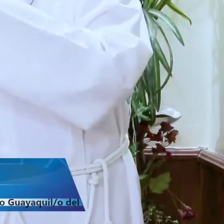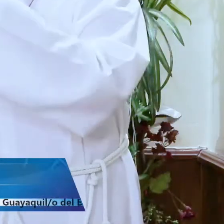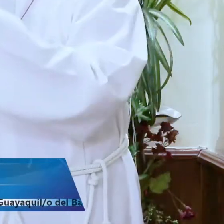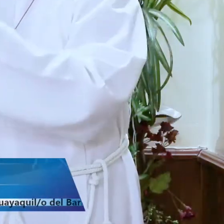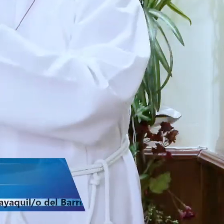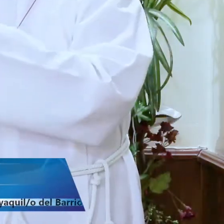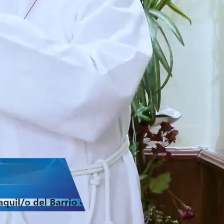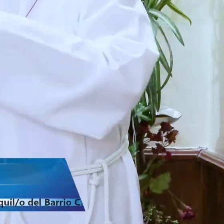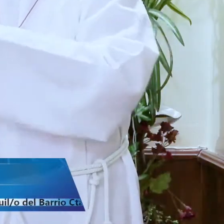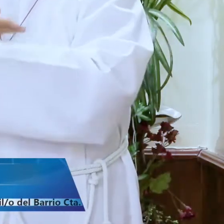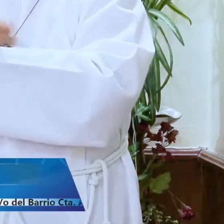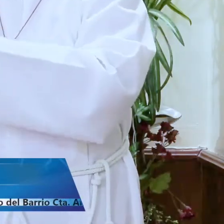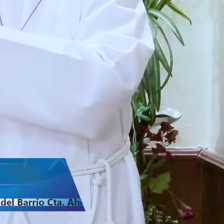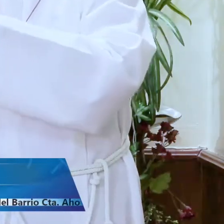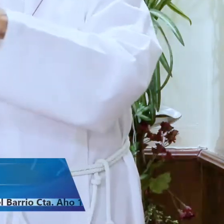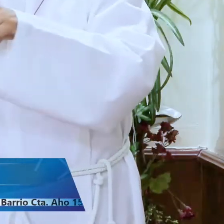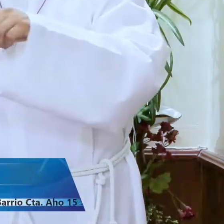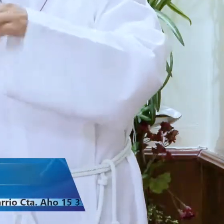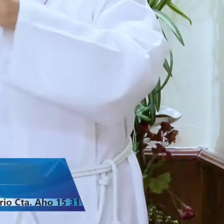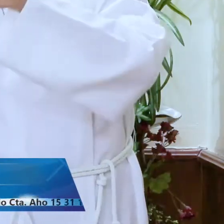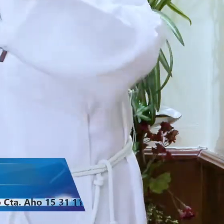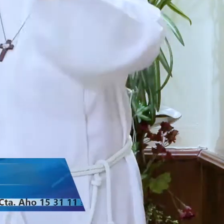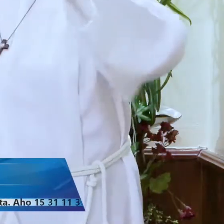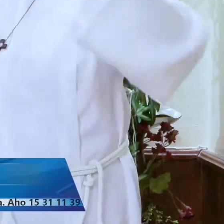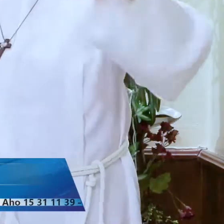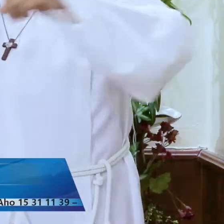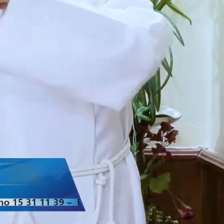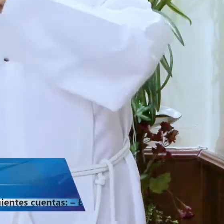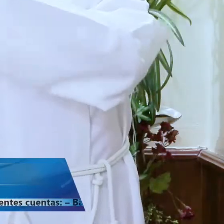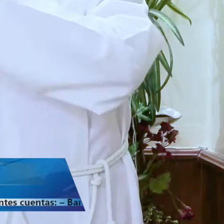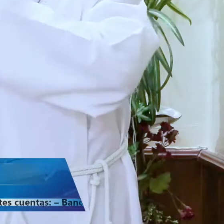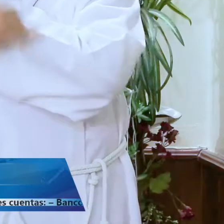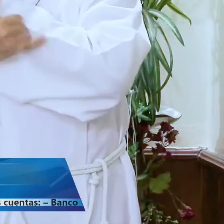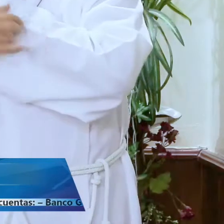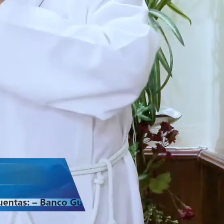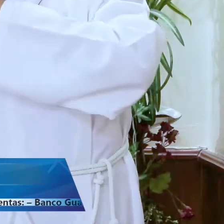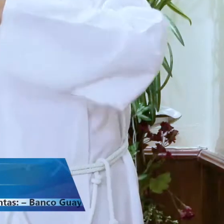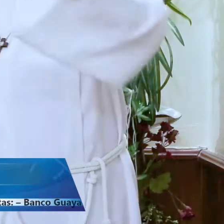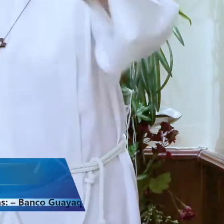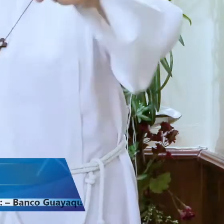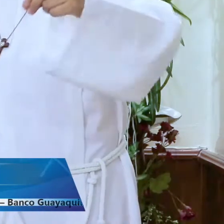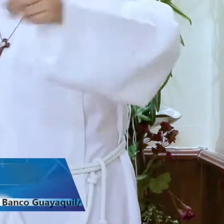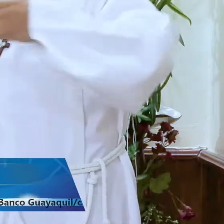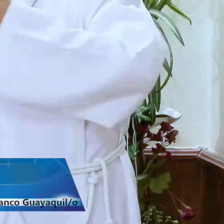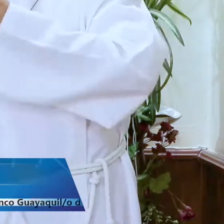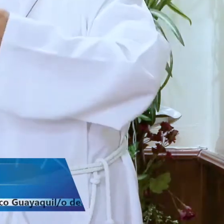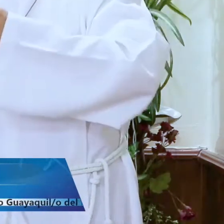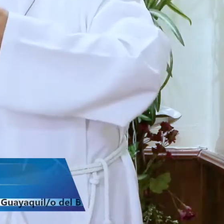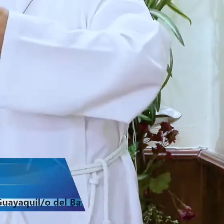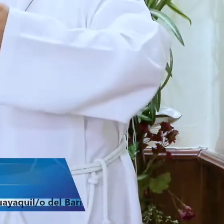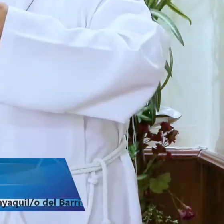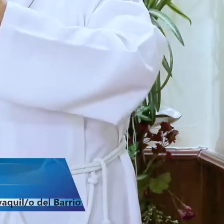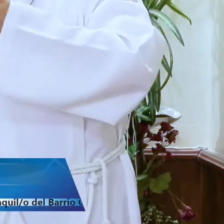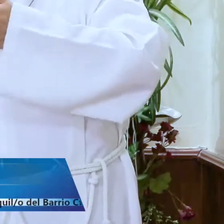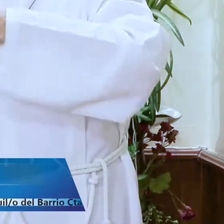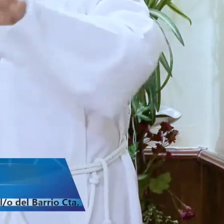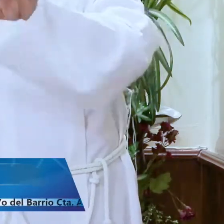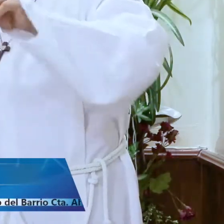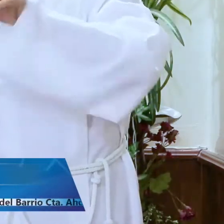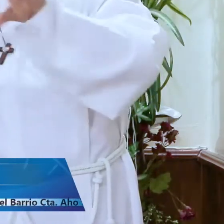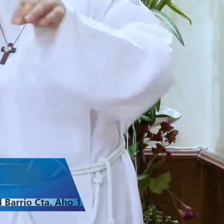de todos los países a donde las había expulsado y las volveré a traer a sus pastos